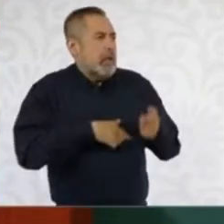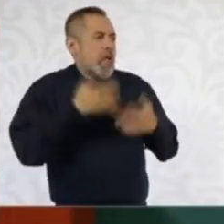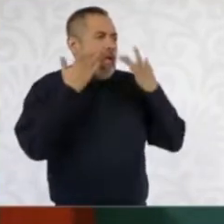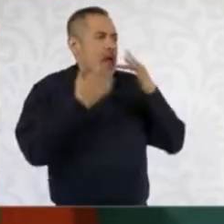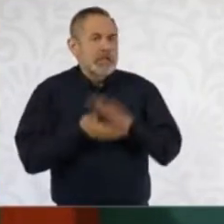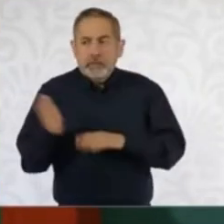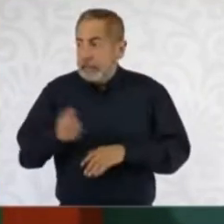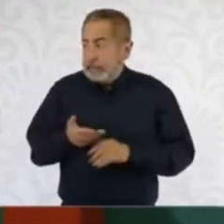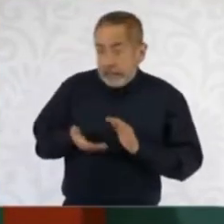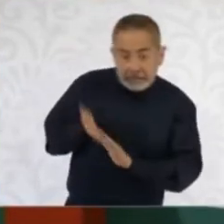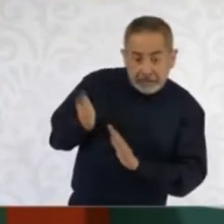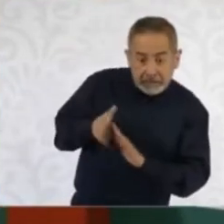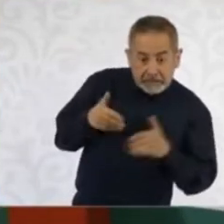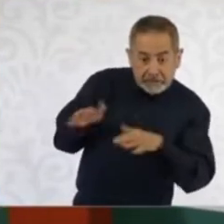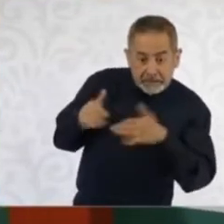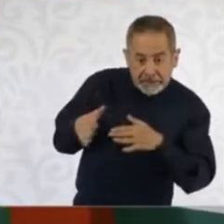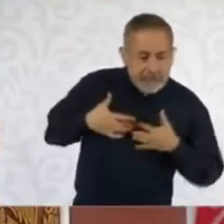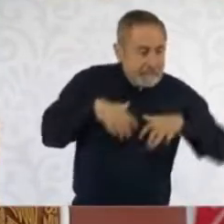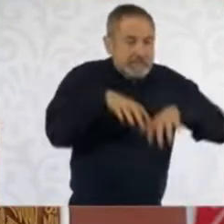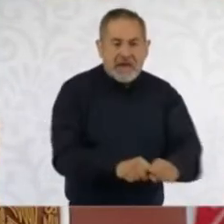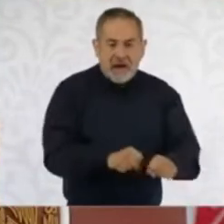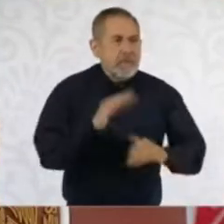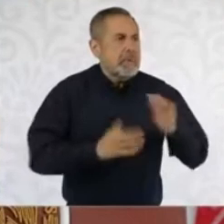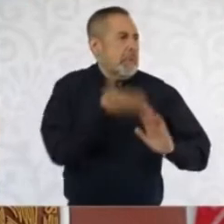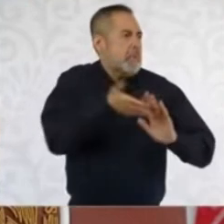y entonces entra